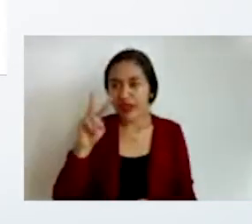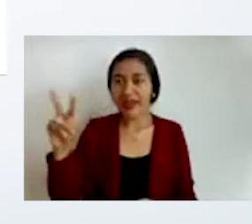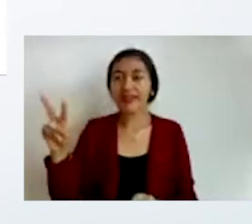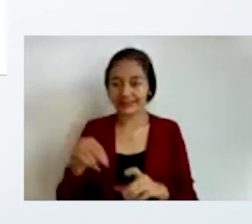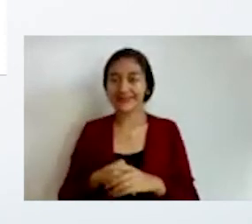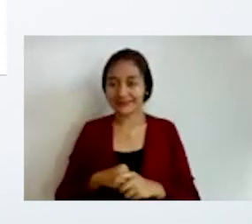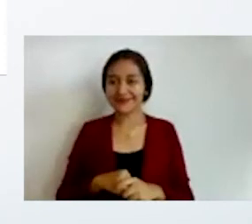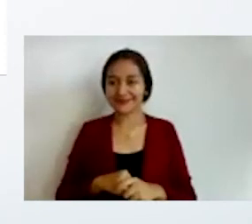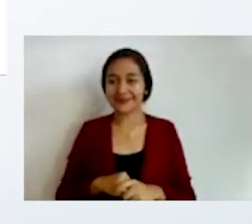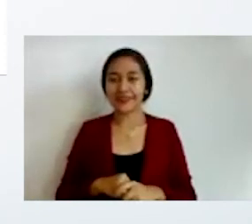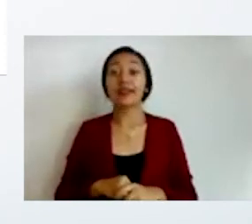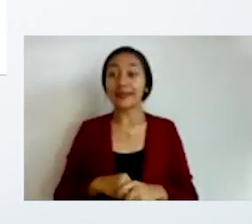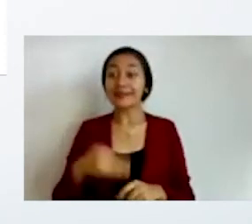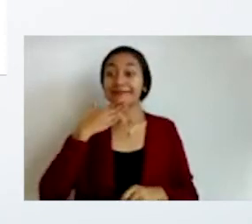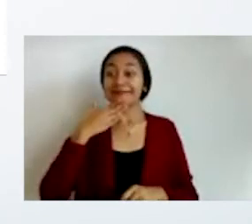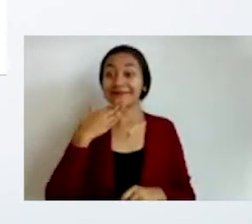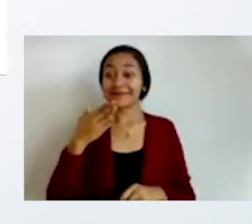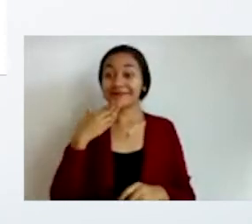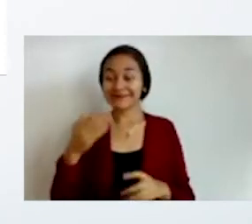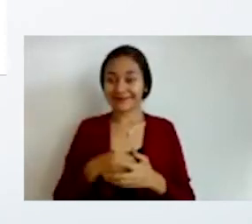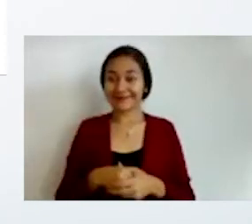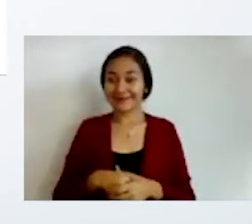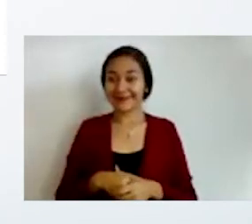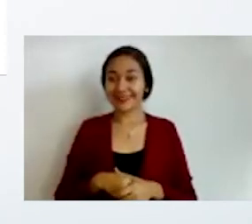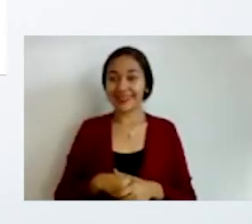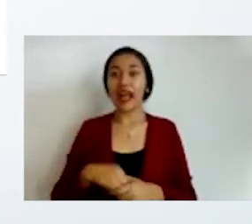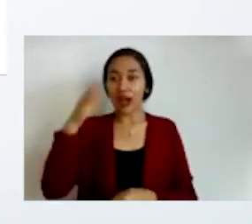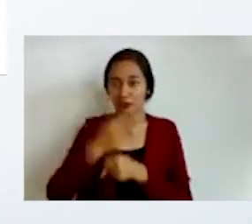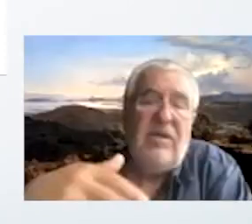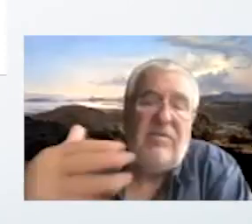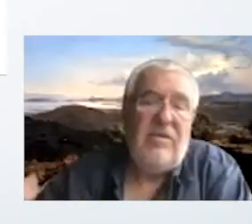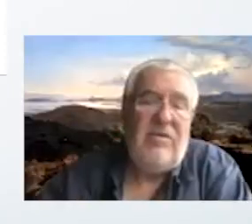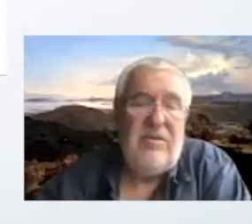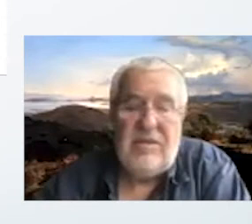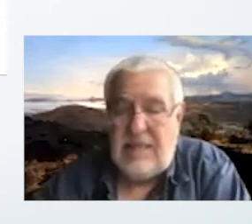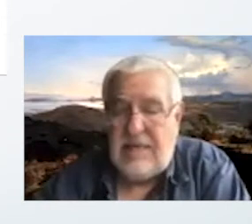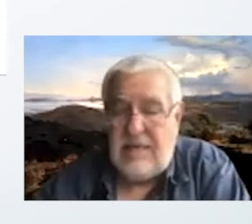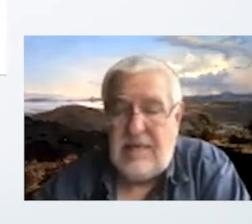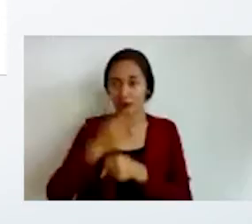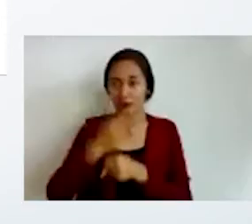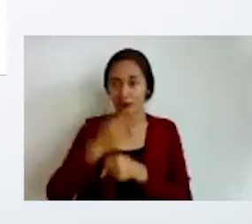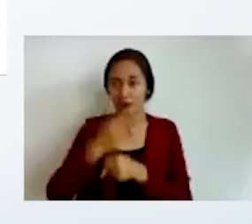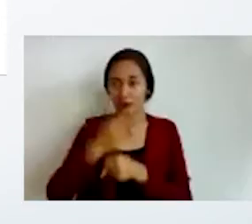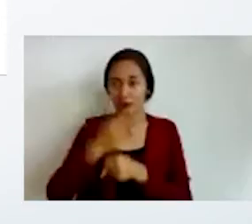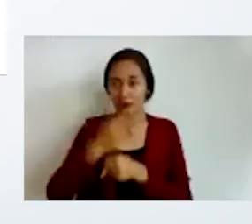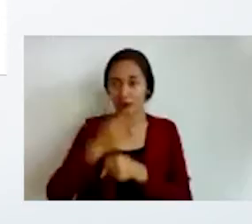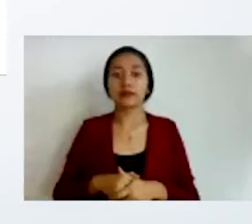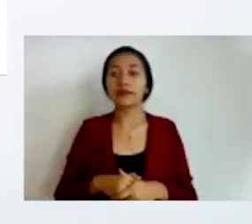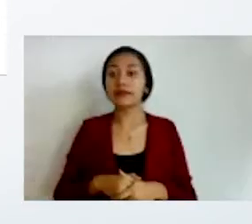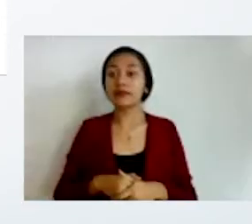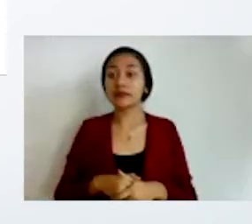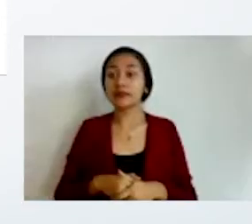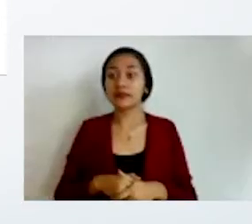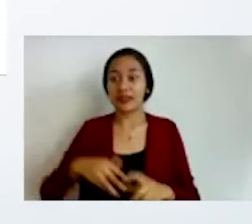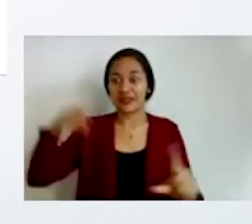entonces, bueno, miren, esto lo voy a pasar muy rápido porque no es la intención, el interés de esta